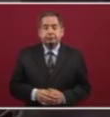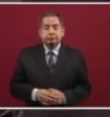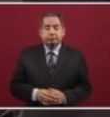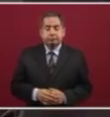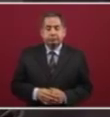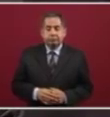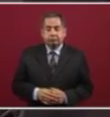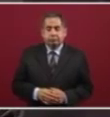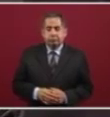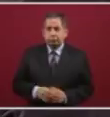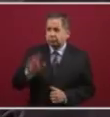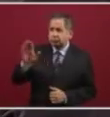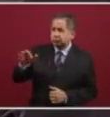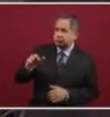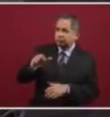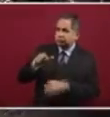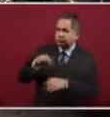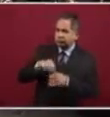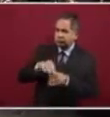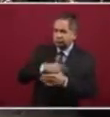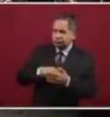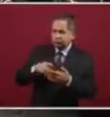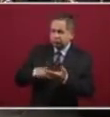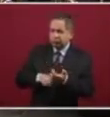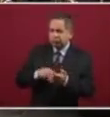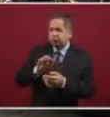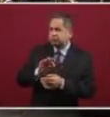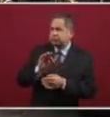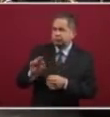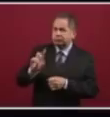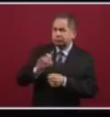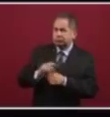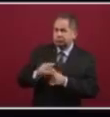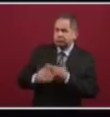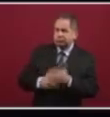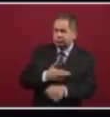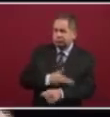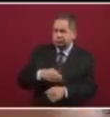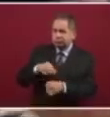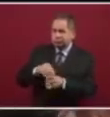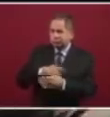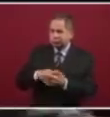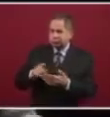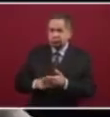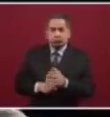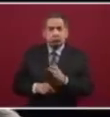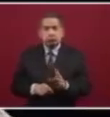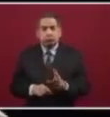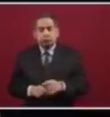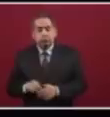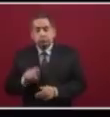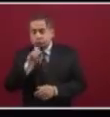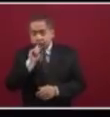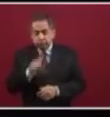¿No caería dentro del proceso electoral, perdón, en las fechas del proceso electoral? No, porque no es el mismo día.